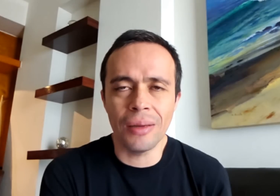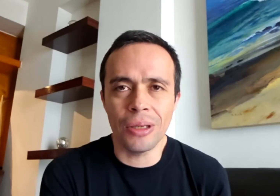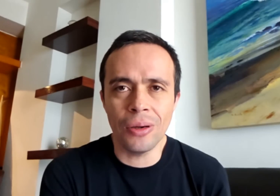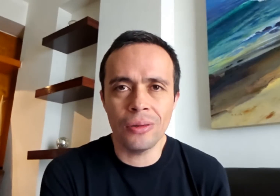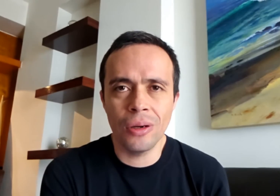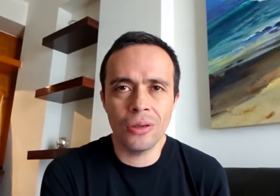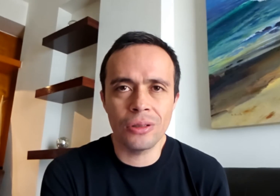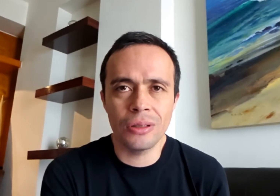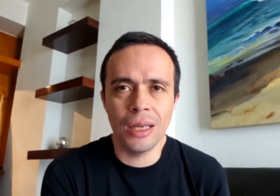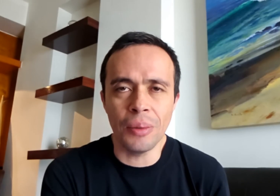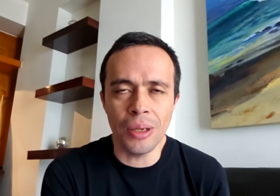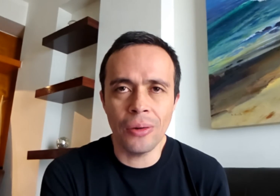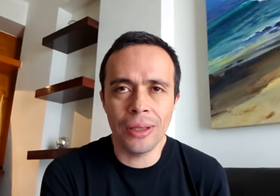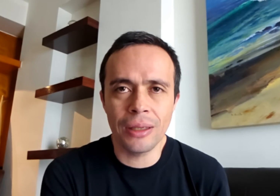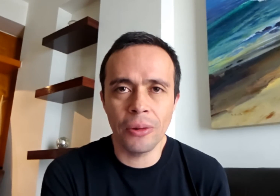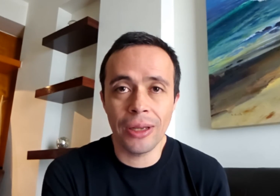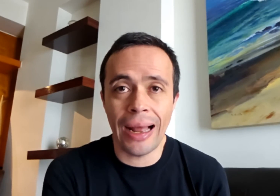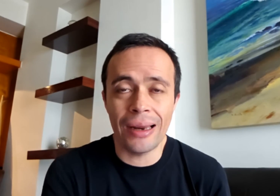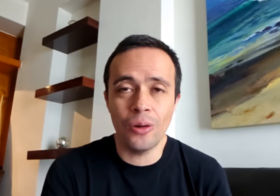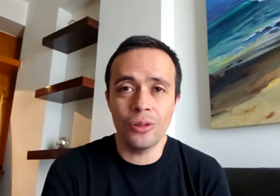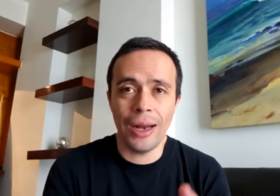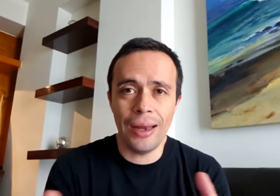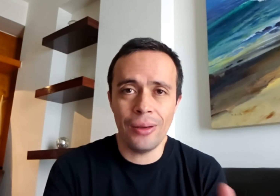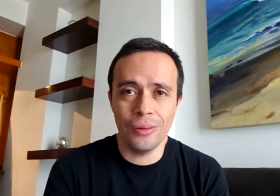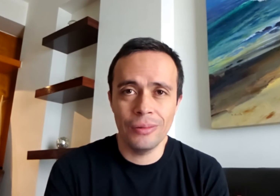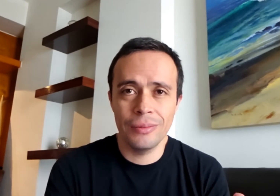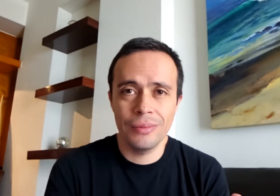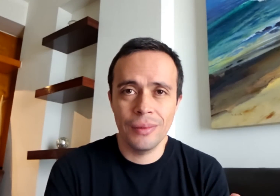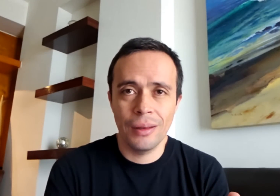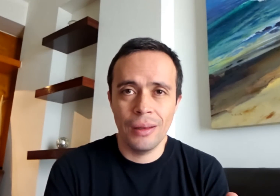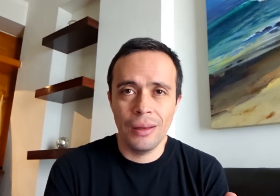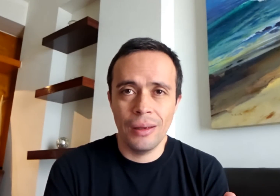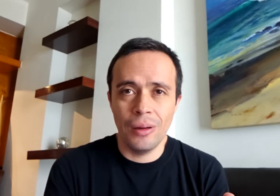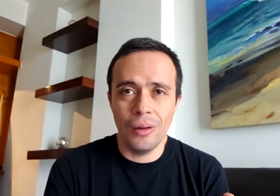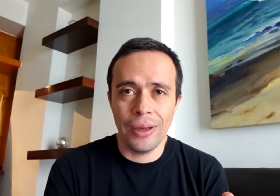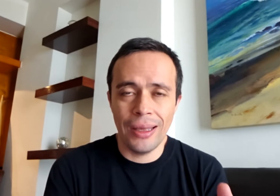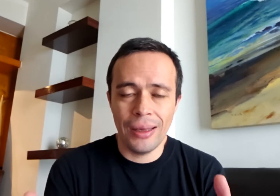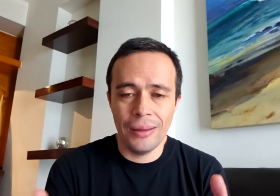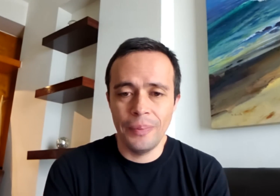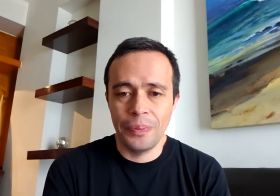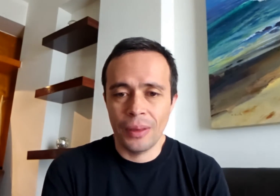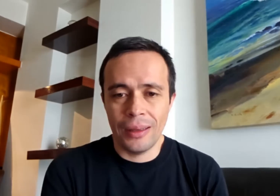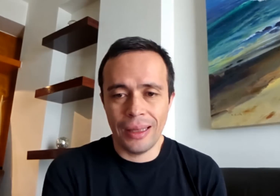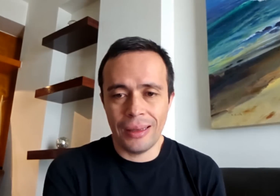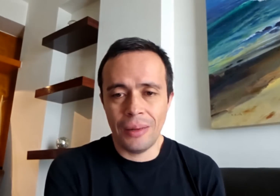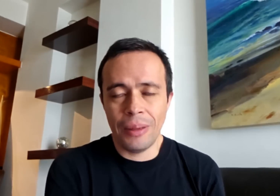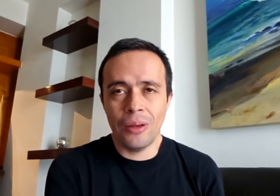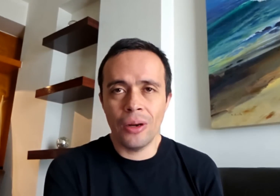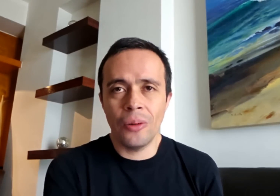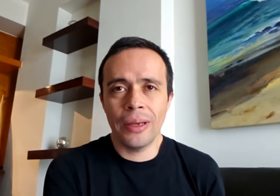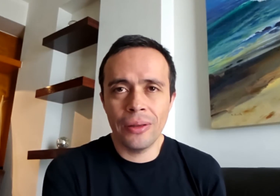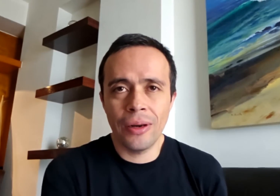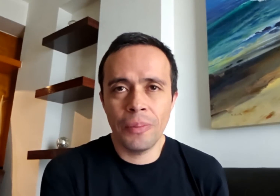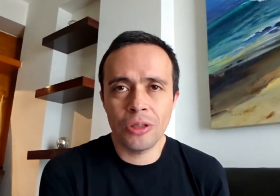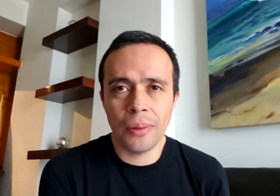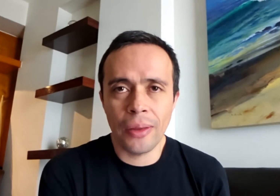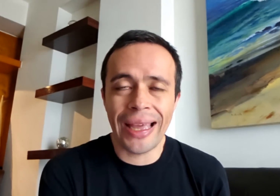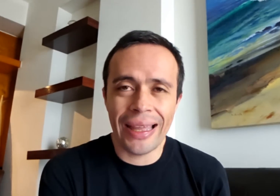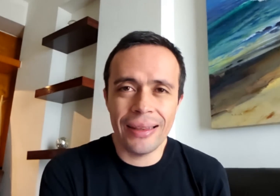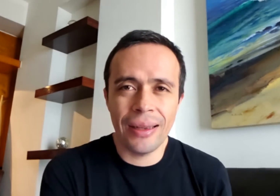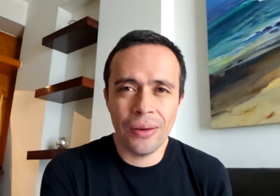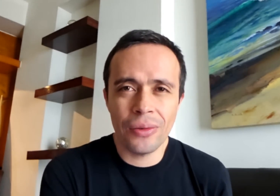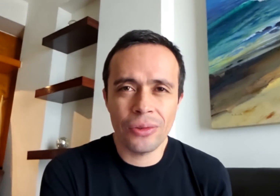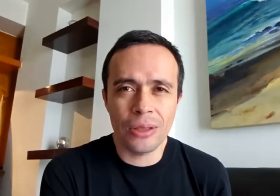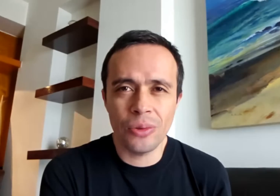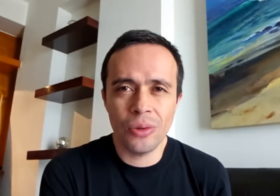los acribilló, no los eliminó desde el poder. Al contrario, lo que determinó el gobierno de López